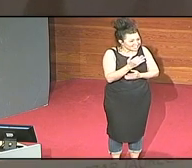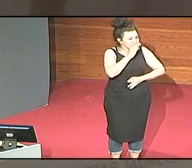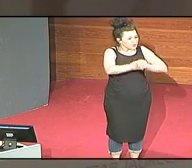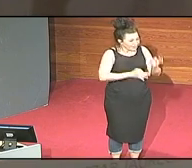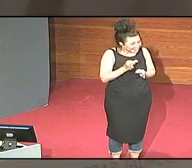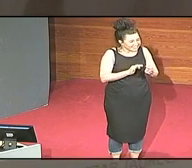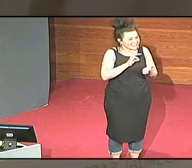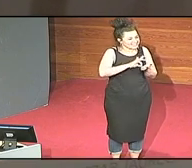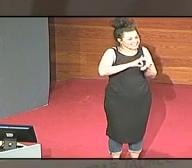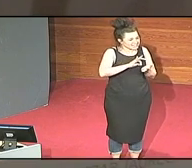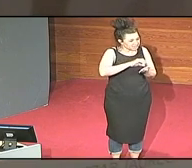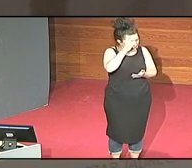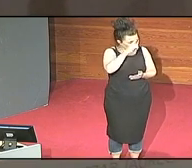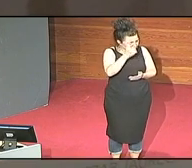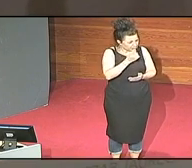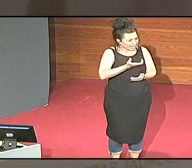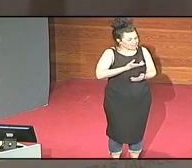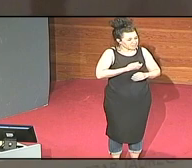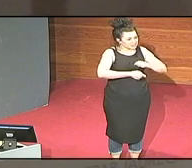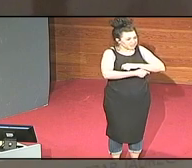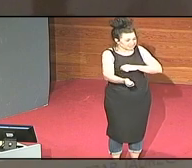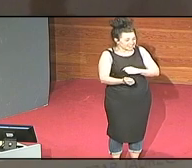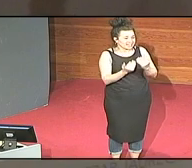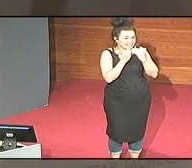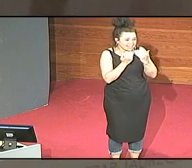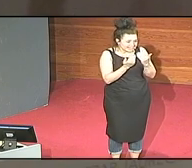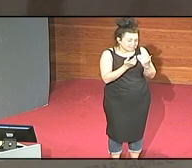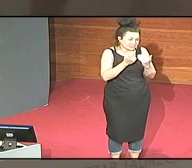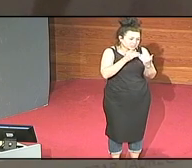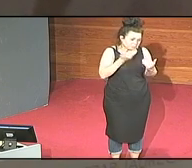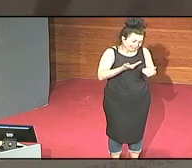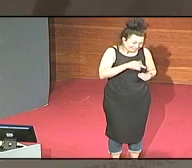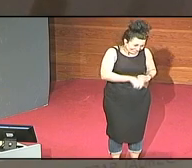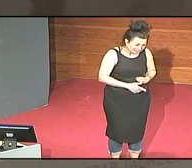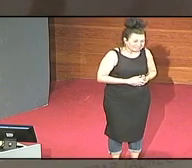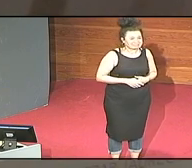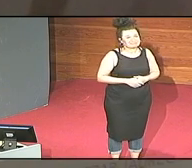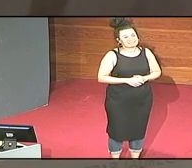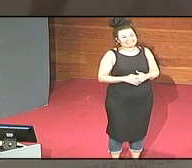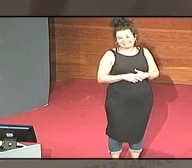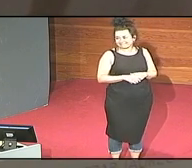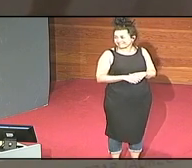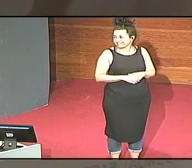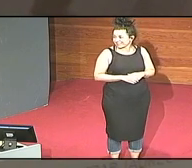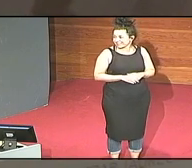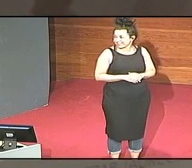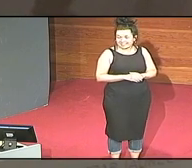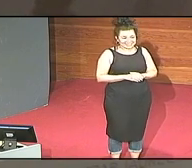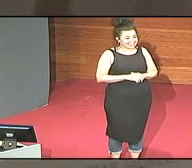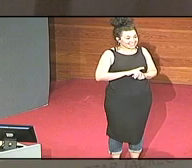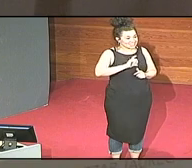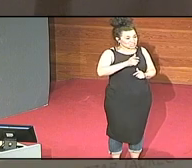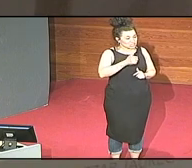servicio de cultura del ayuntamiento de vitoria desde los agradecimientos son importantes vale xavier